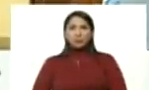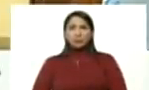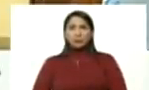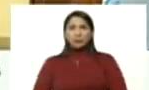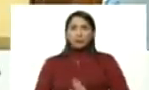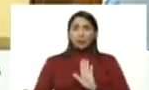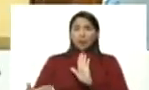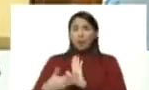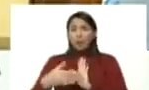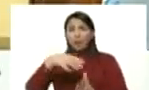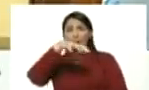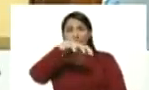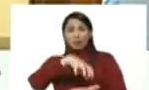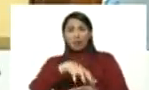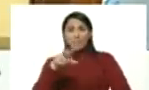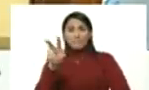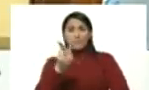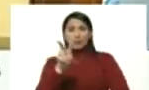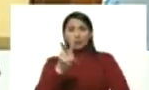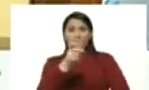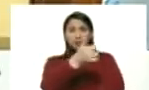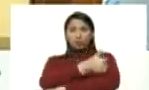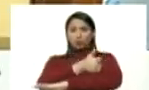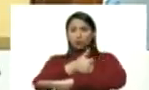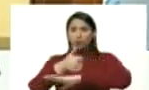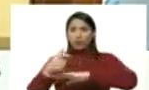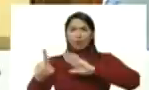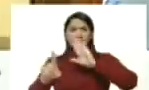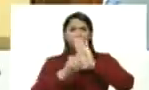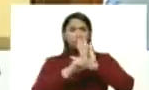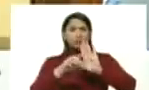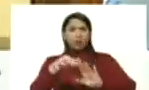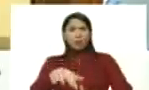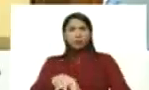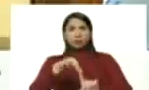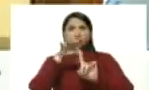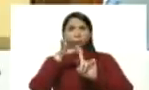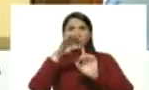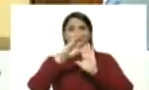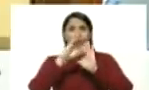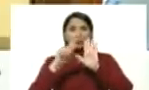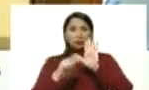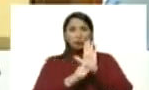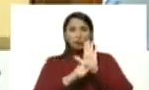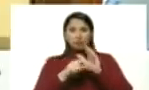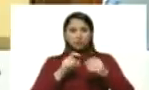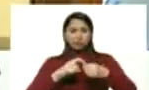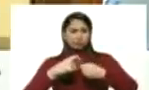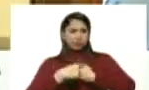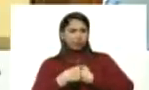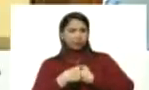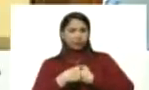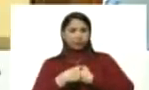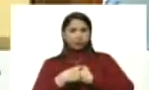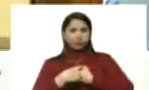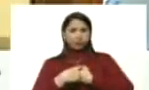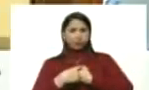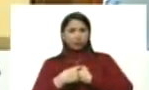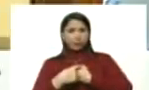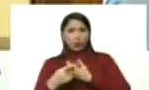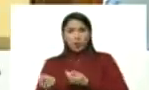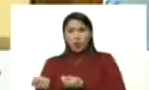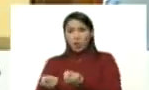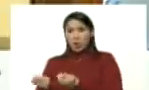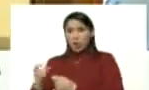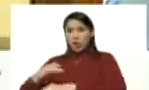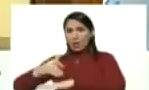el Estado venezolano y las autoridades legítimamente constituidas. La Contraloría General de